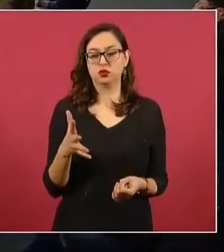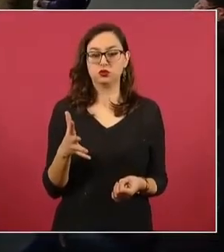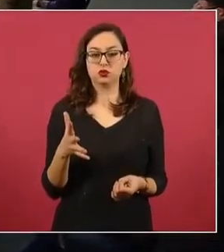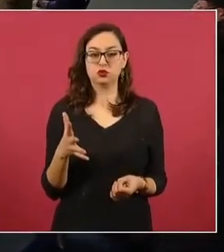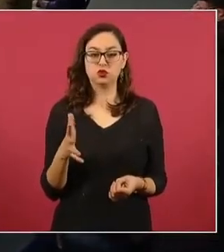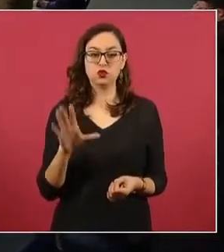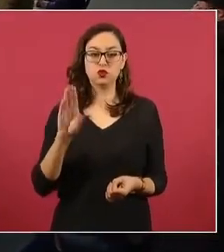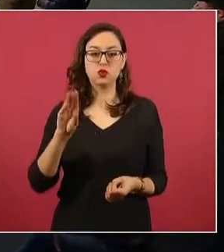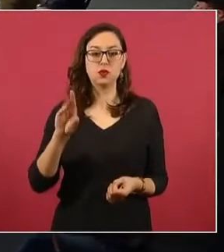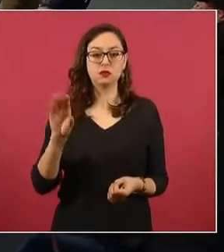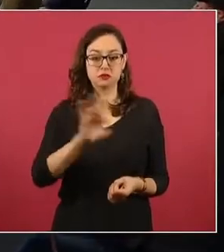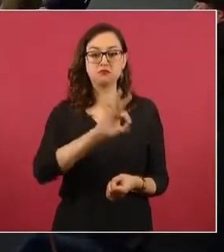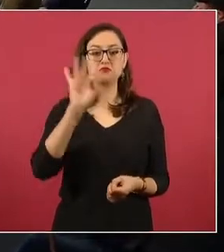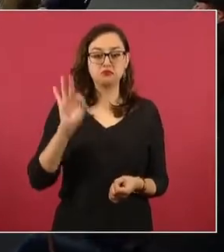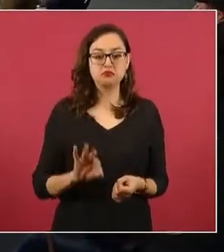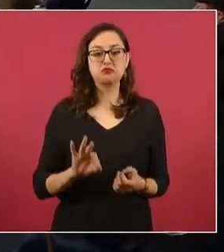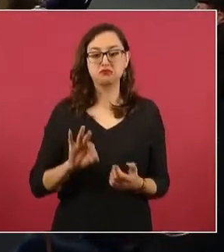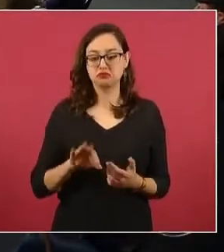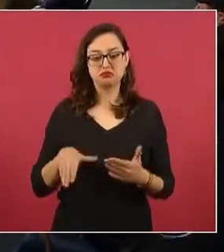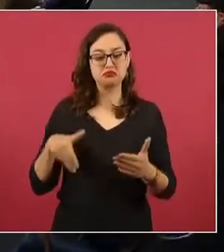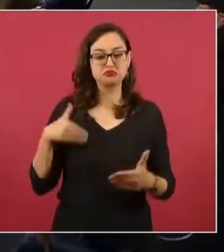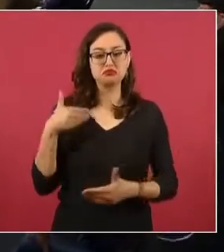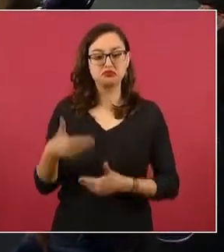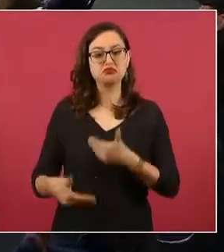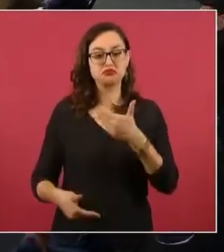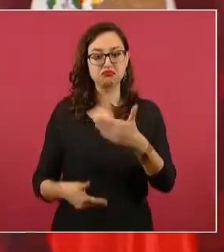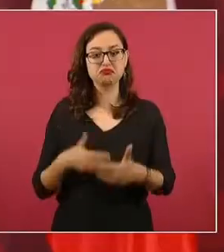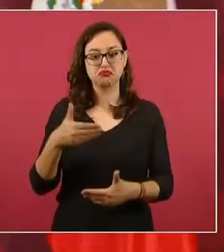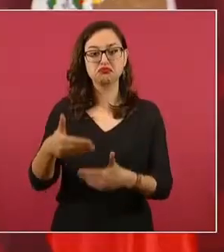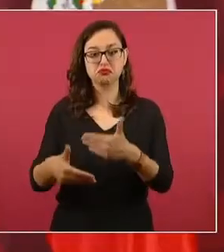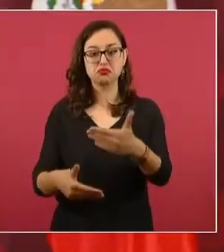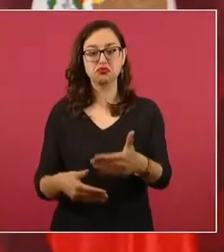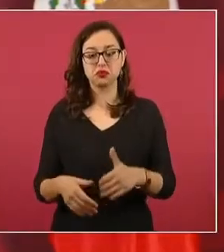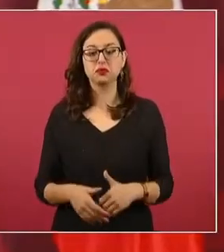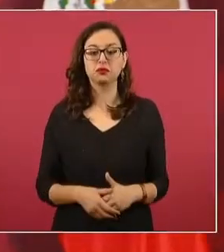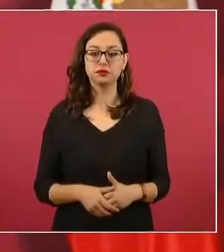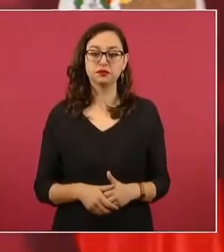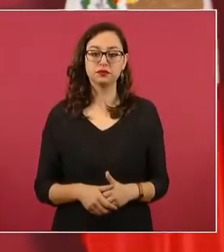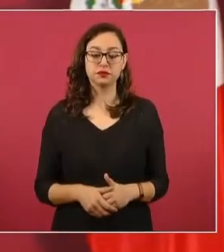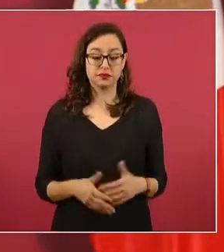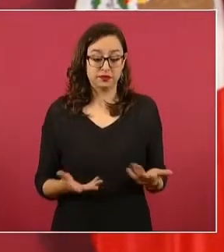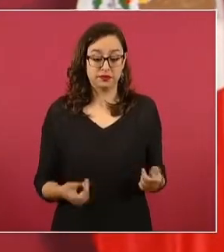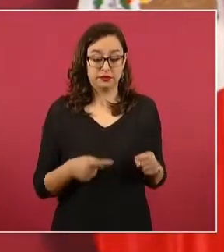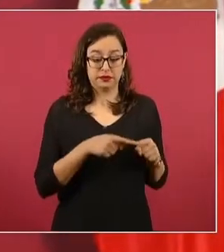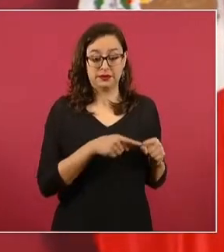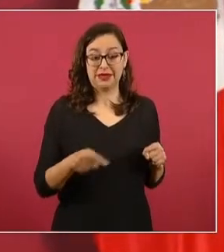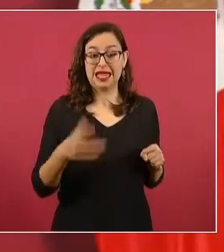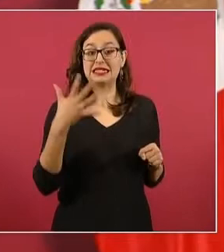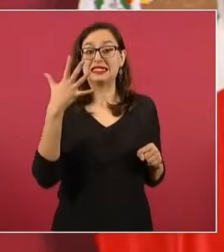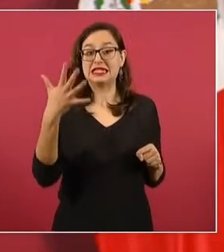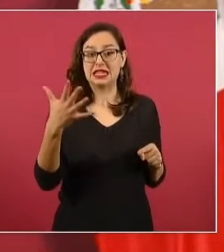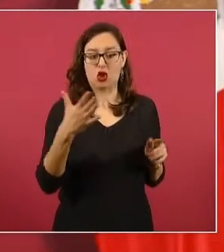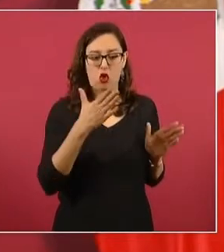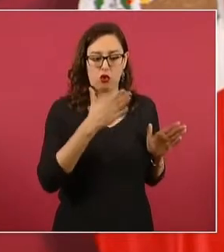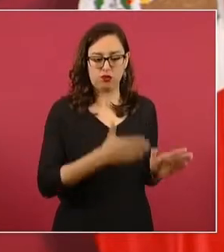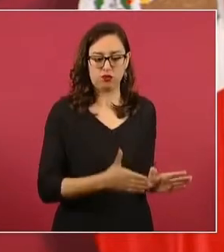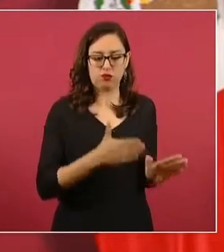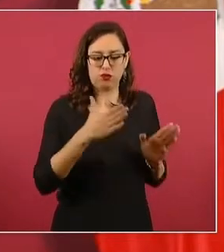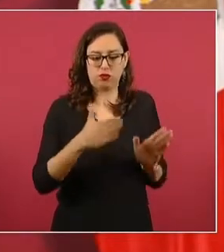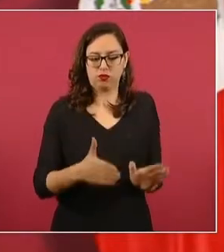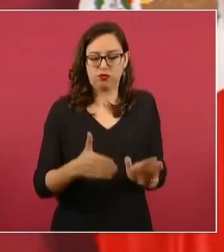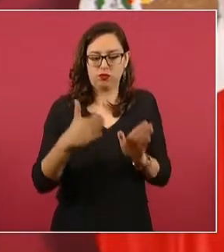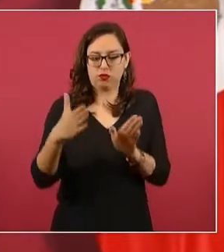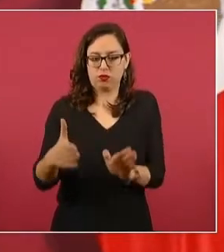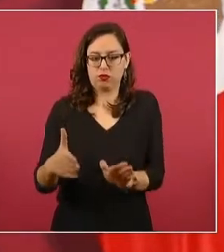de 90% de avance. Ya 2 de los 5 ya están terminados en